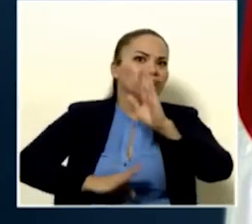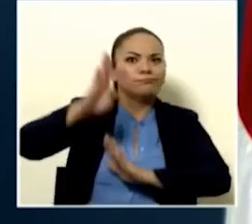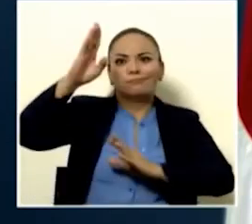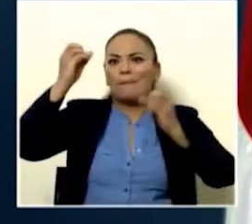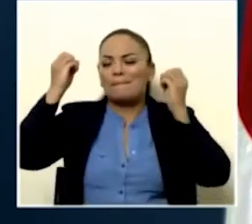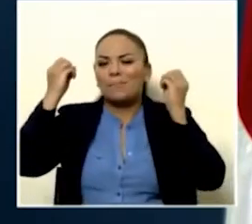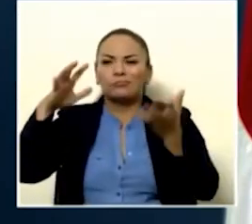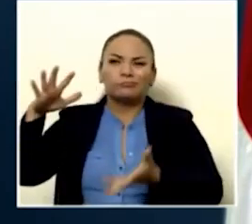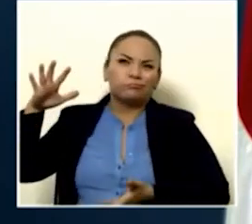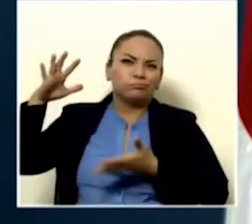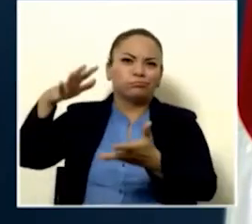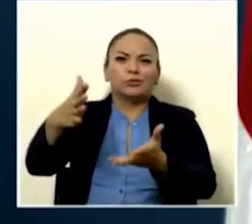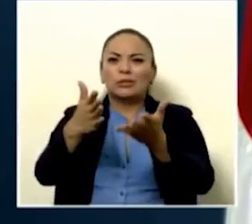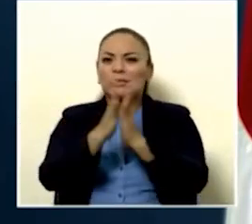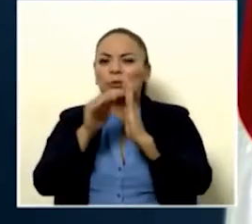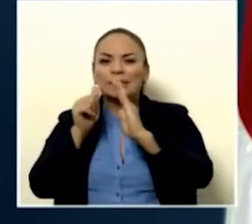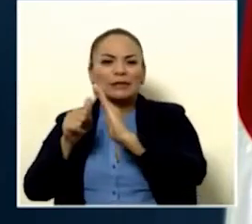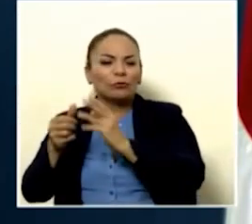refugio. ¡Pum!